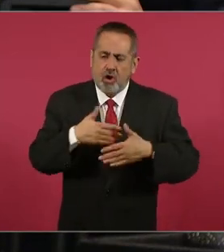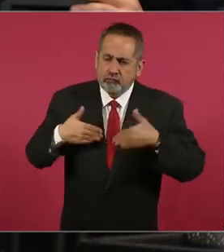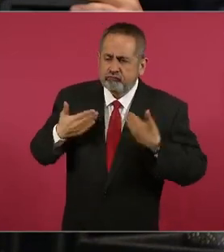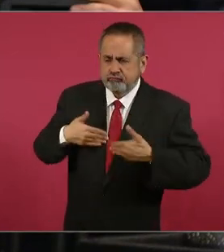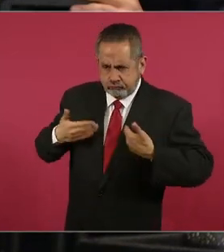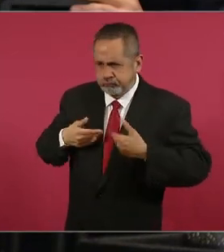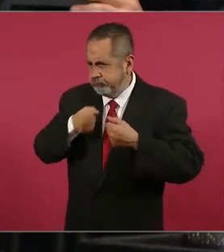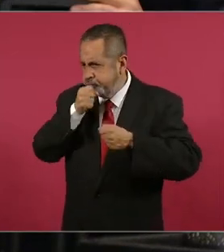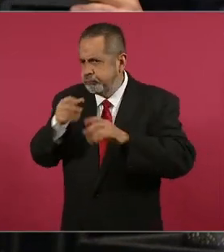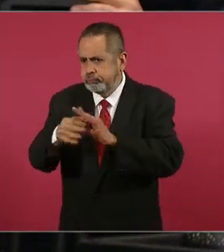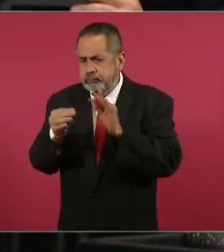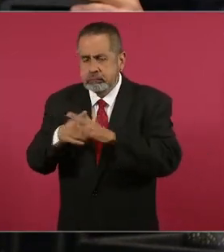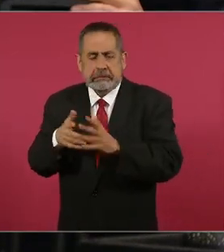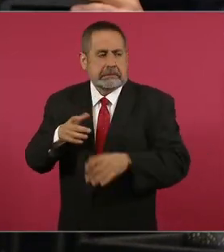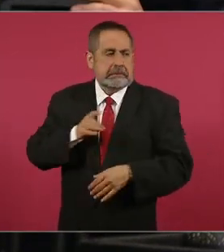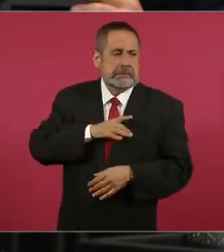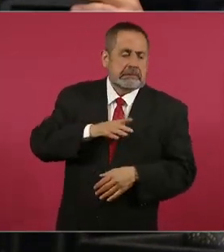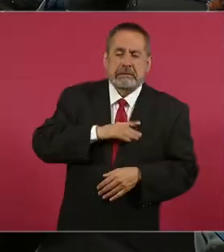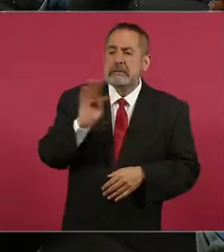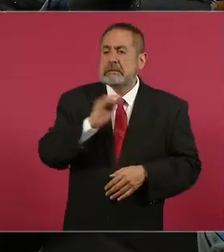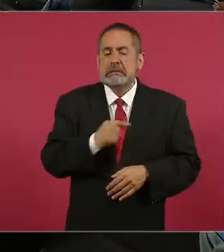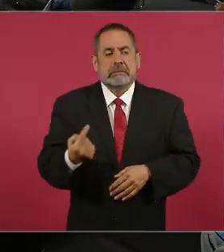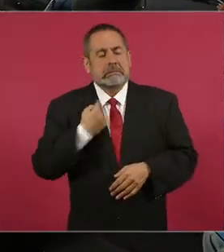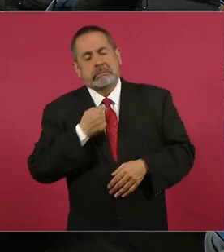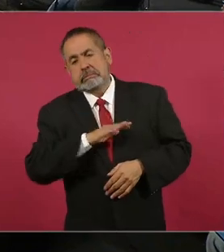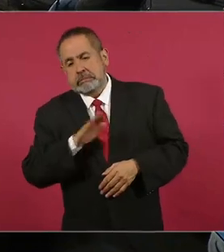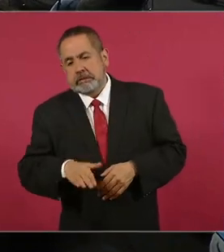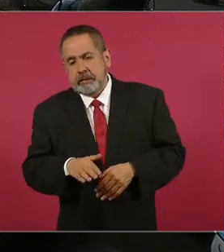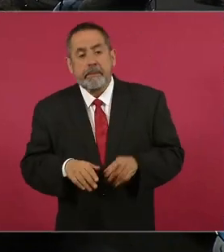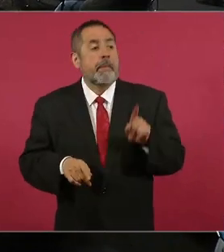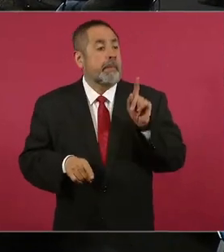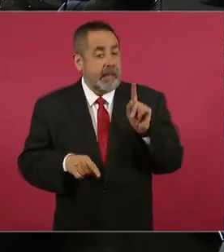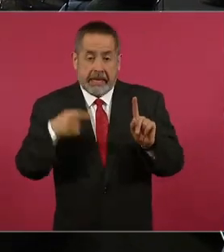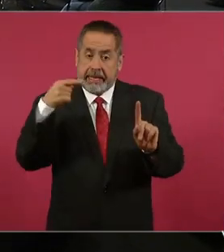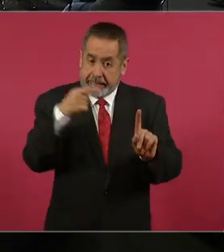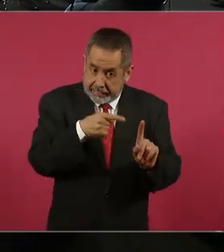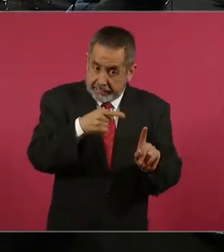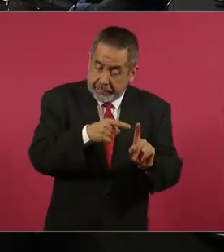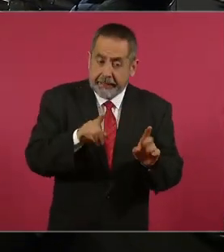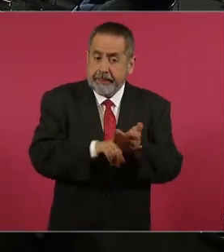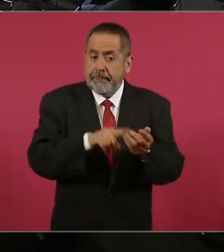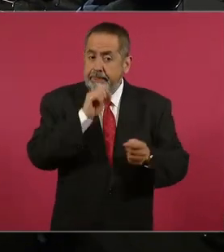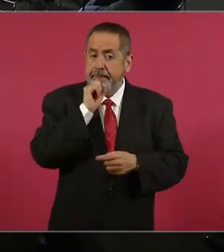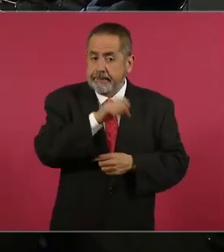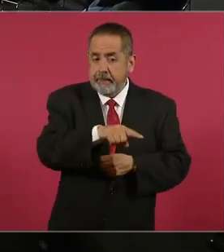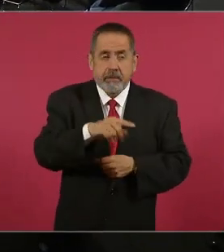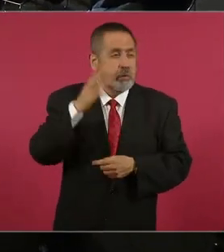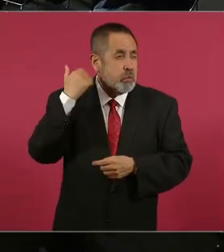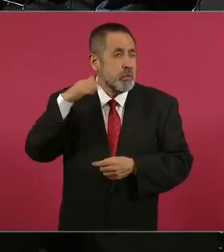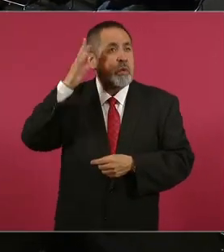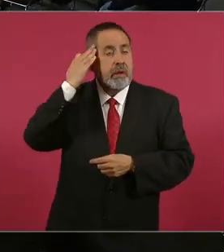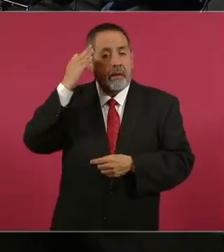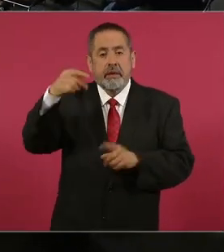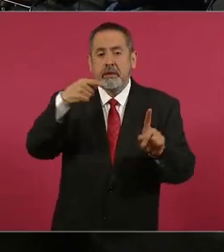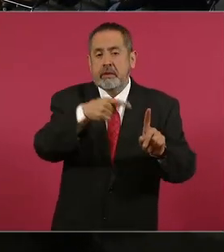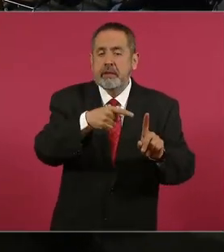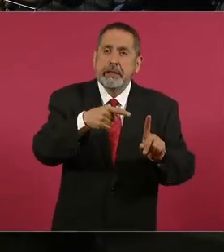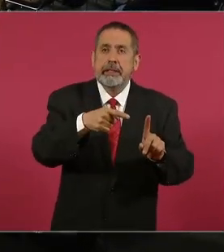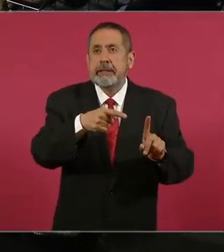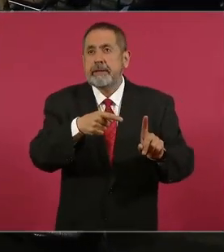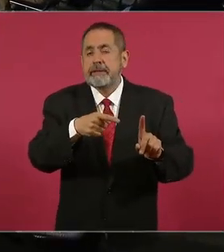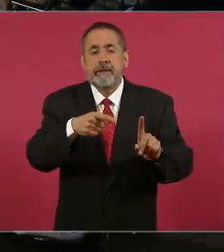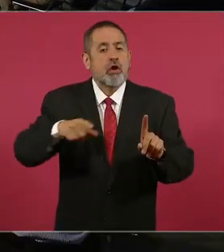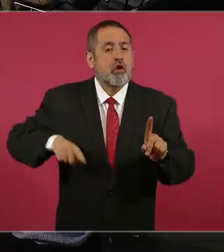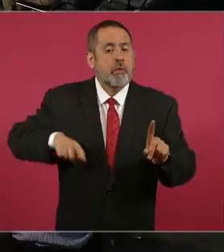las que da, pues teme por su vida. Sin embargo, él también fue parte de esta situación que se dio en aquel entonces, estamos hablando también